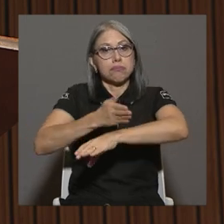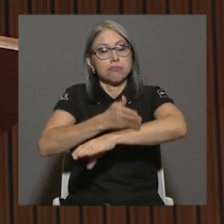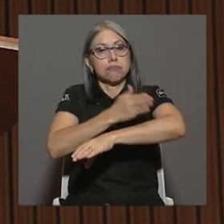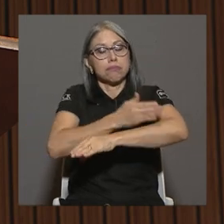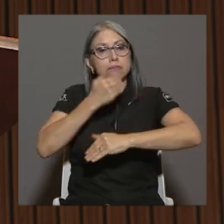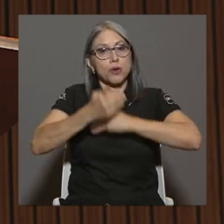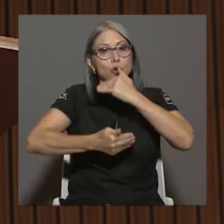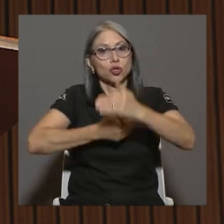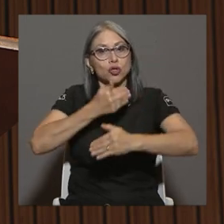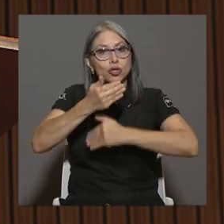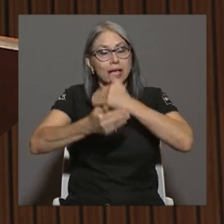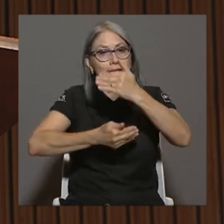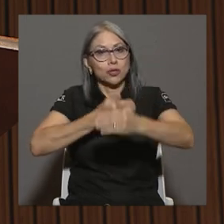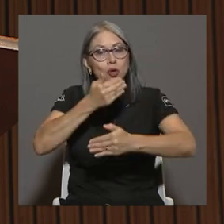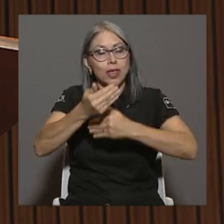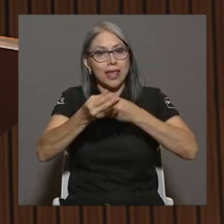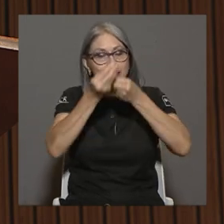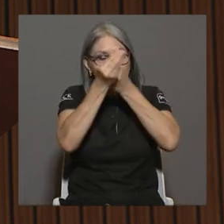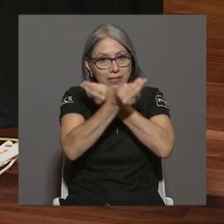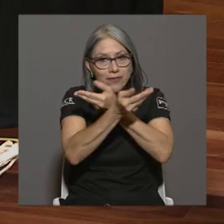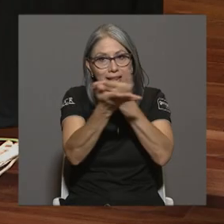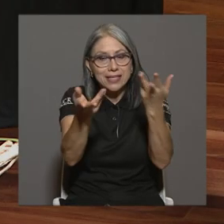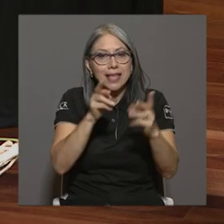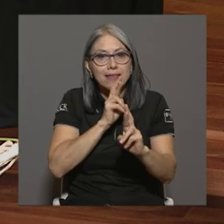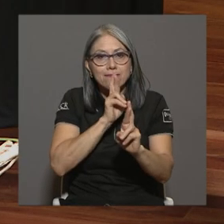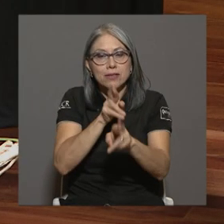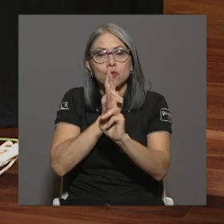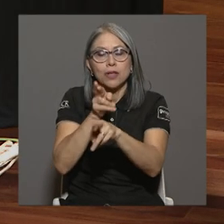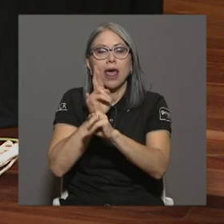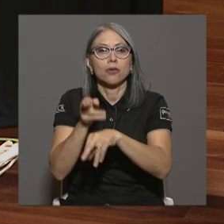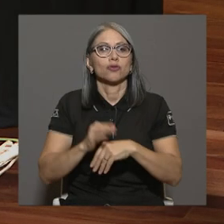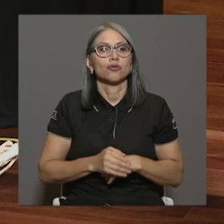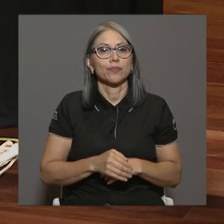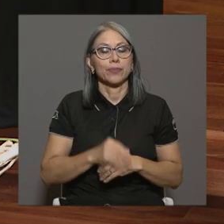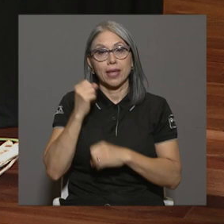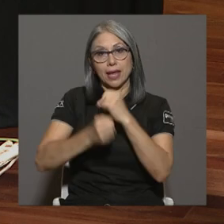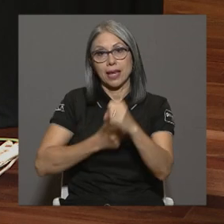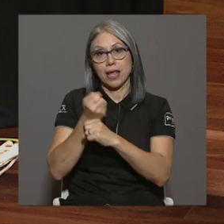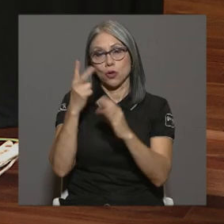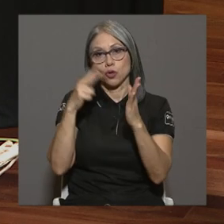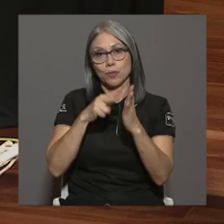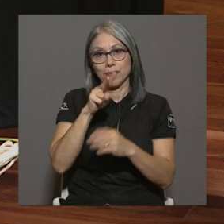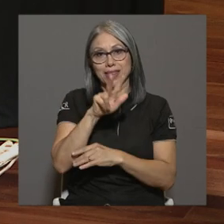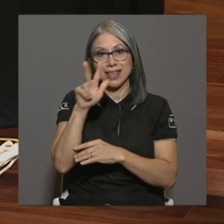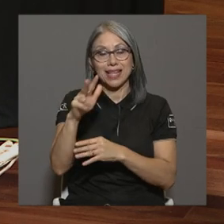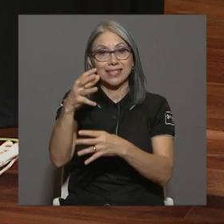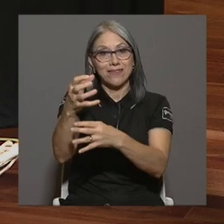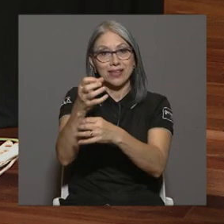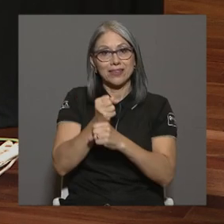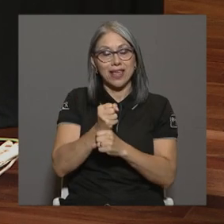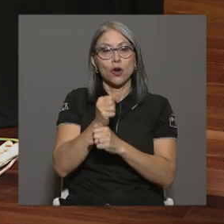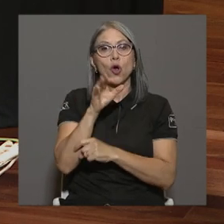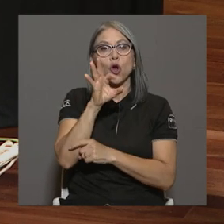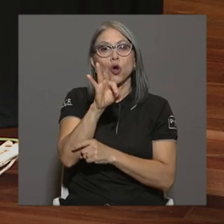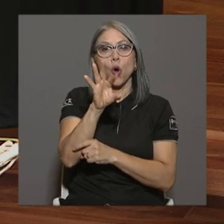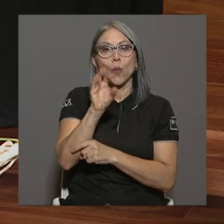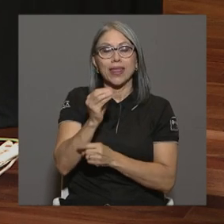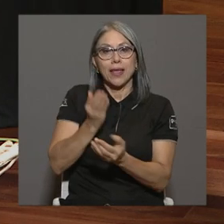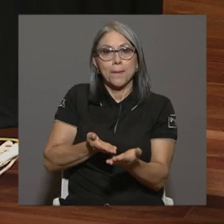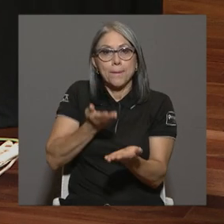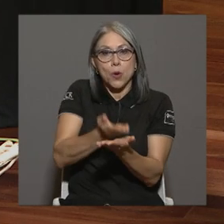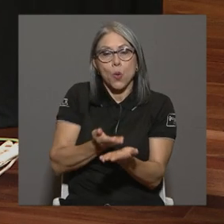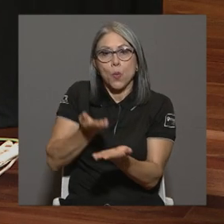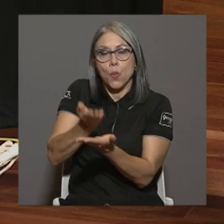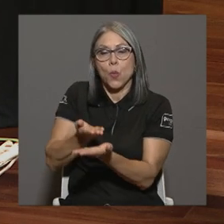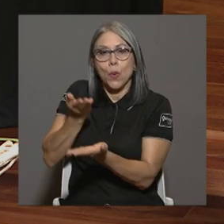de transferencia de resultados. En el 2023 se recibieron 90 propuestas de